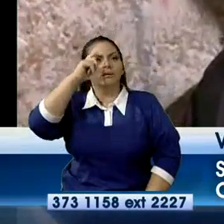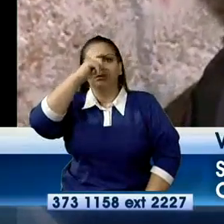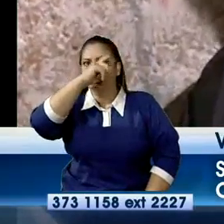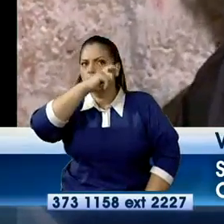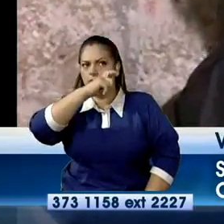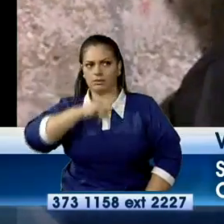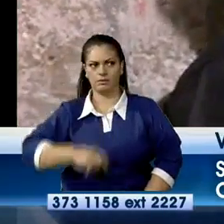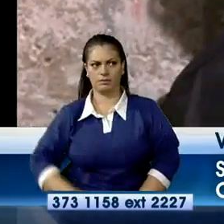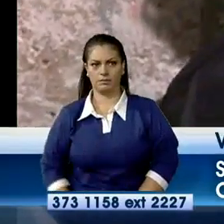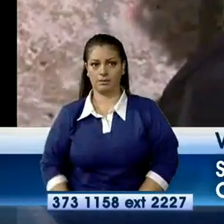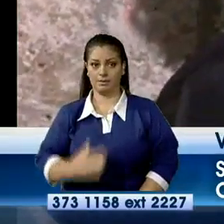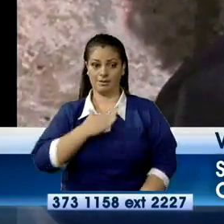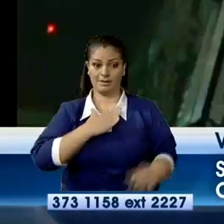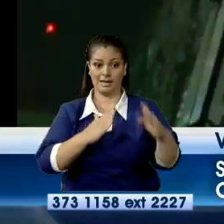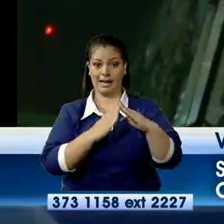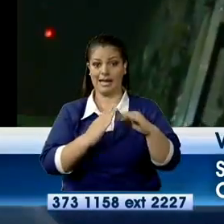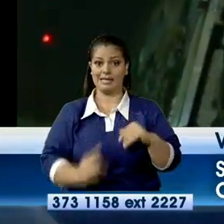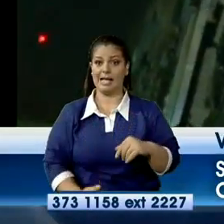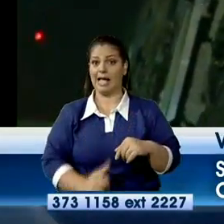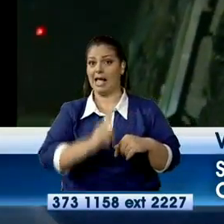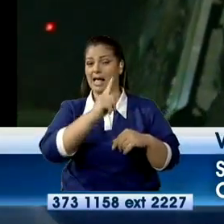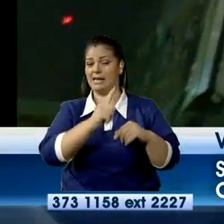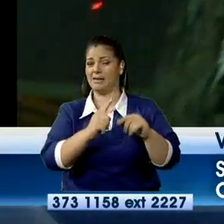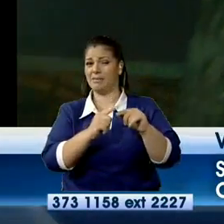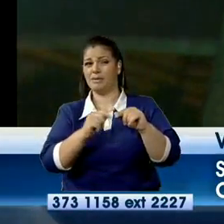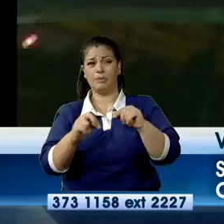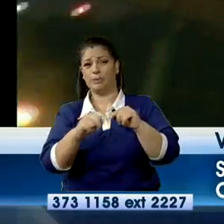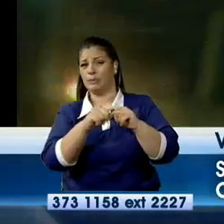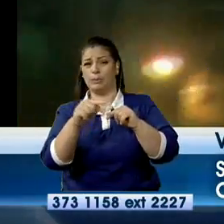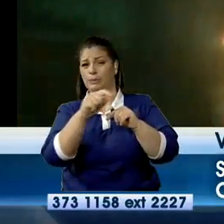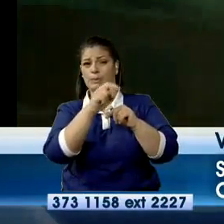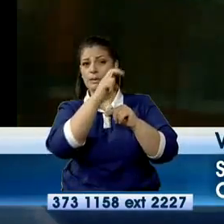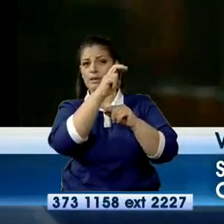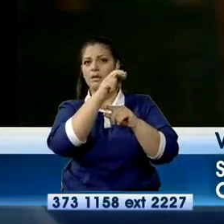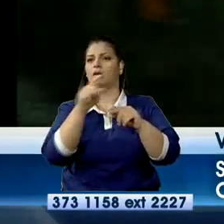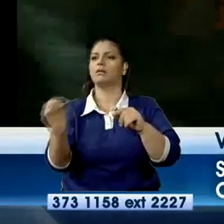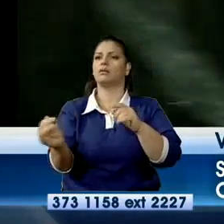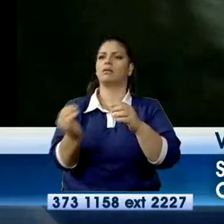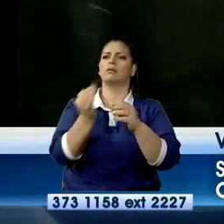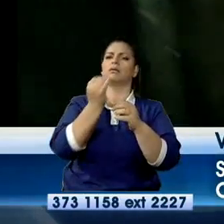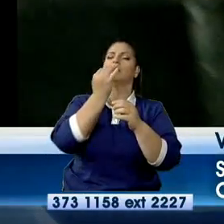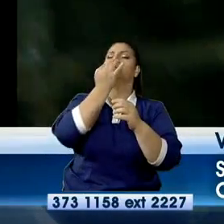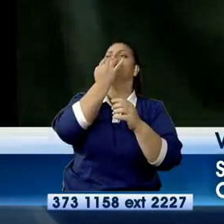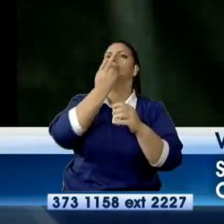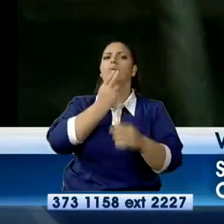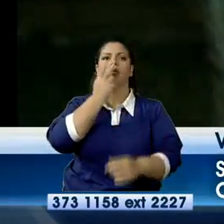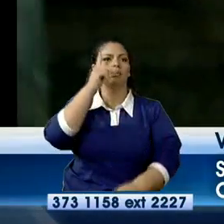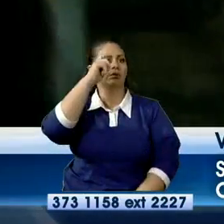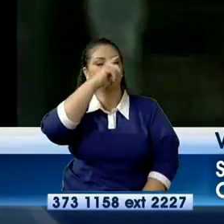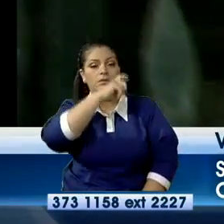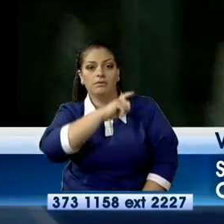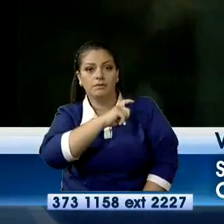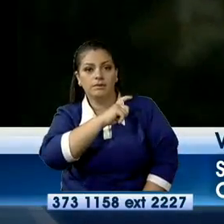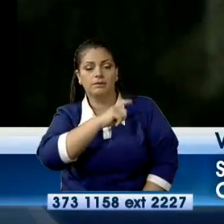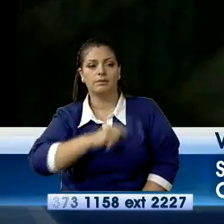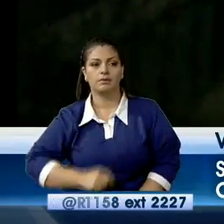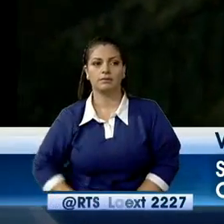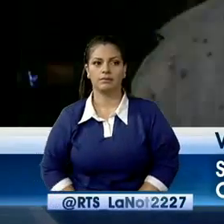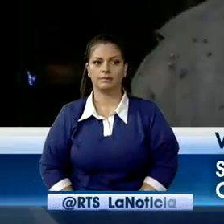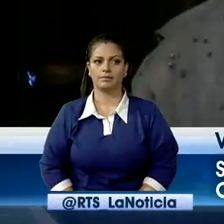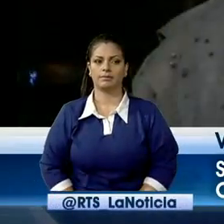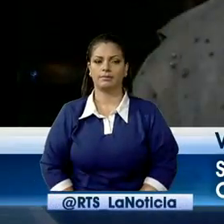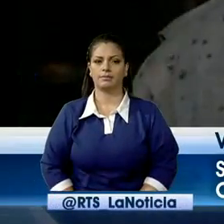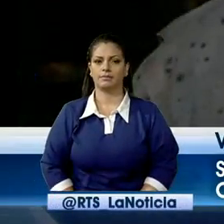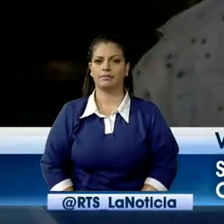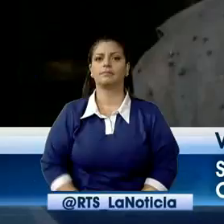había cualquier cantidad de humo. Y afortunadamente no se contaminaron más casas que solamente una que, a información de los madores, ha estado